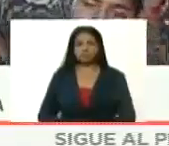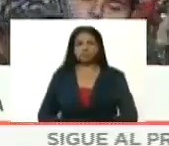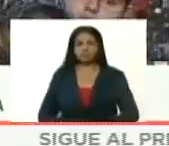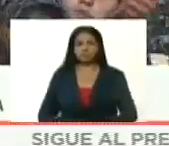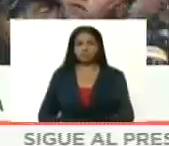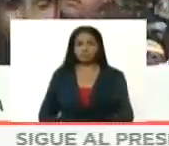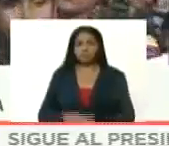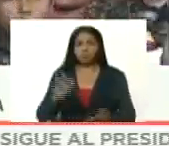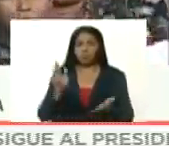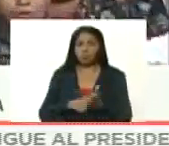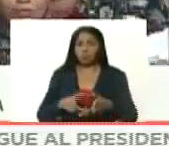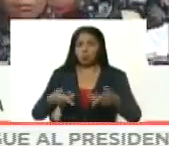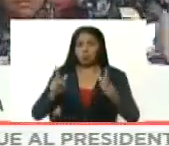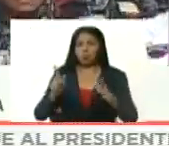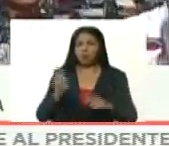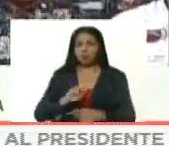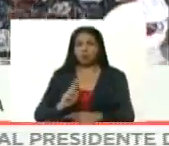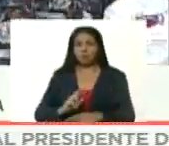¡Y cúmplase!